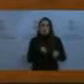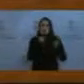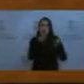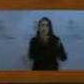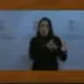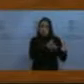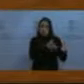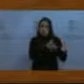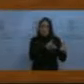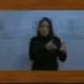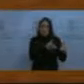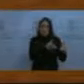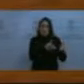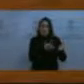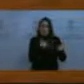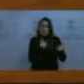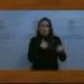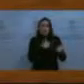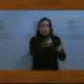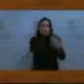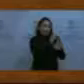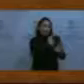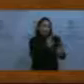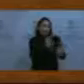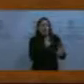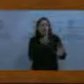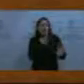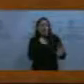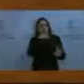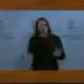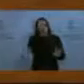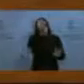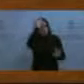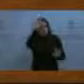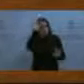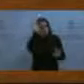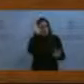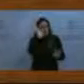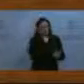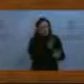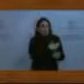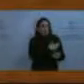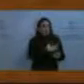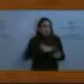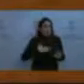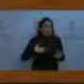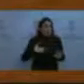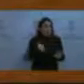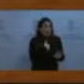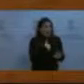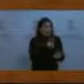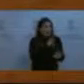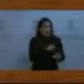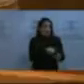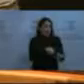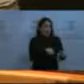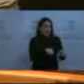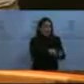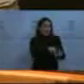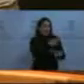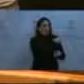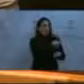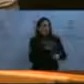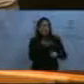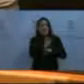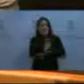lo digo sin acritud, que me alucina un poco el papel de telonero del Gobierno que usted ha asumido libremente,